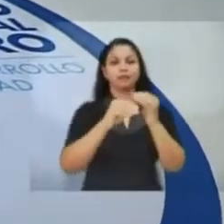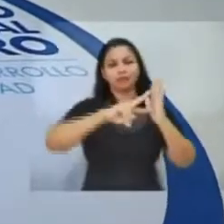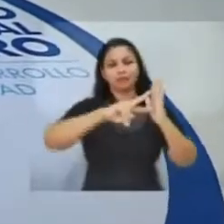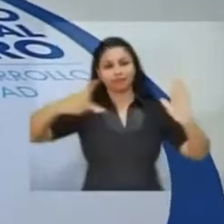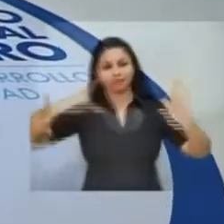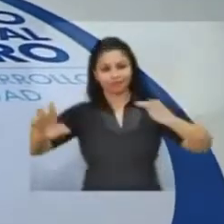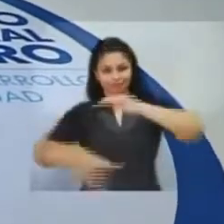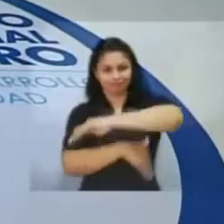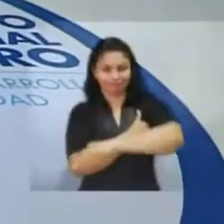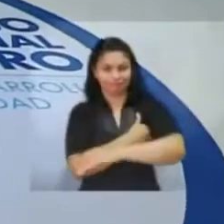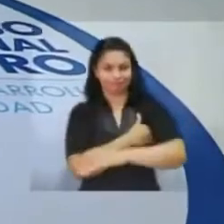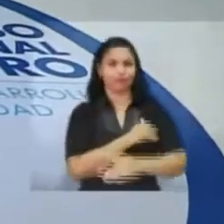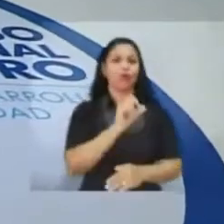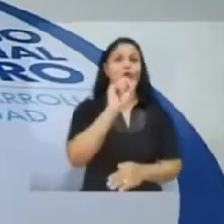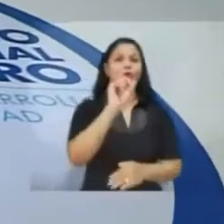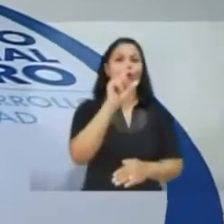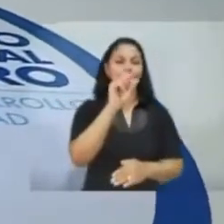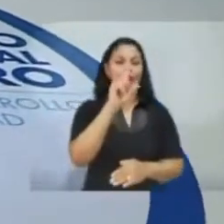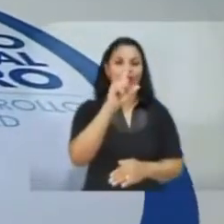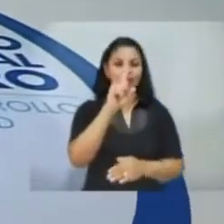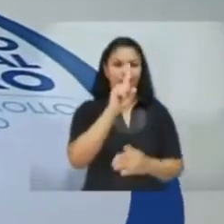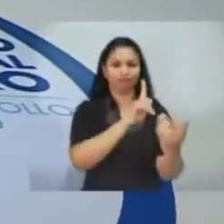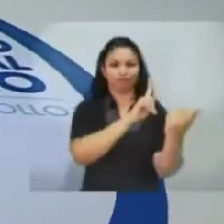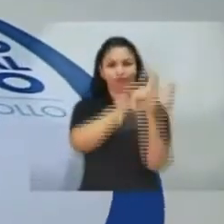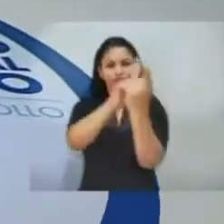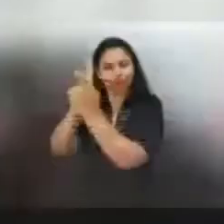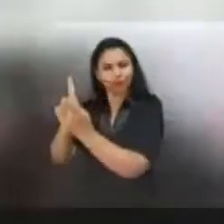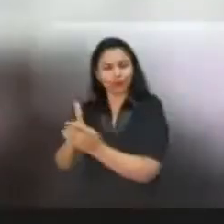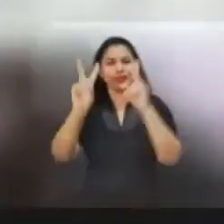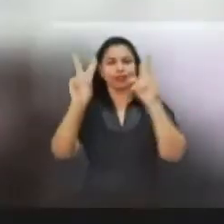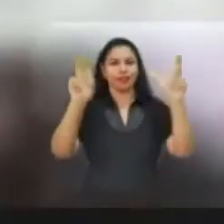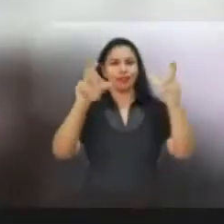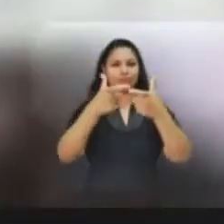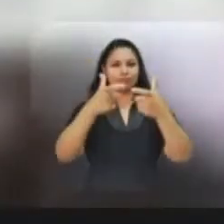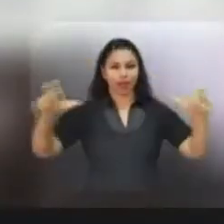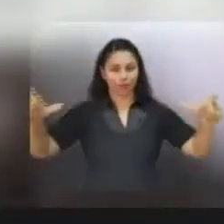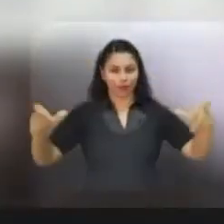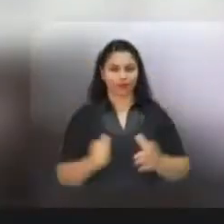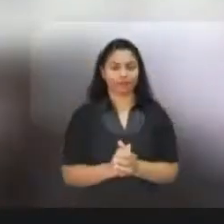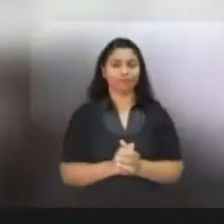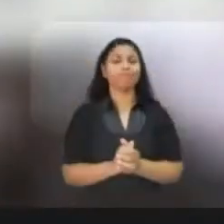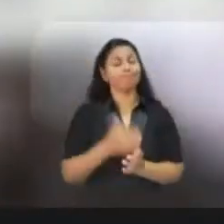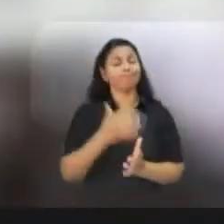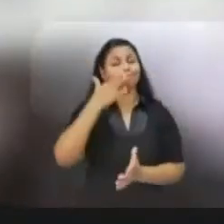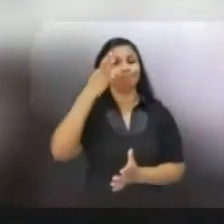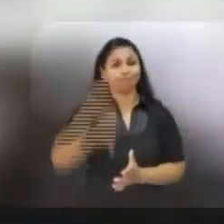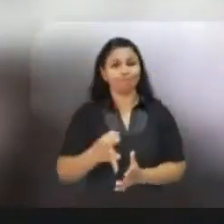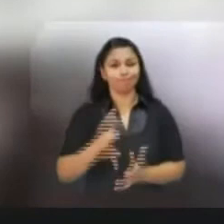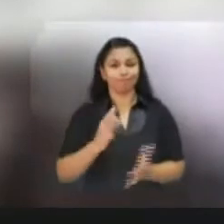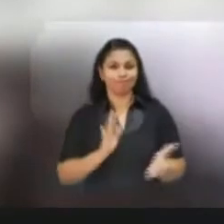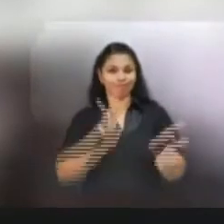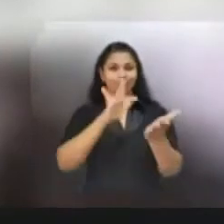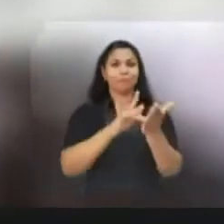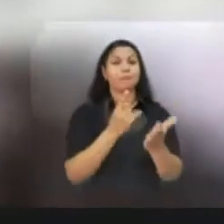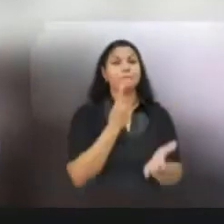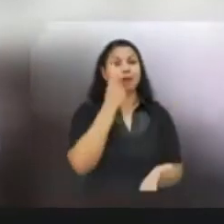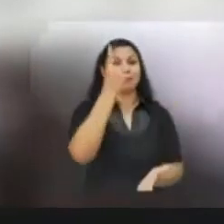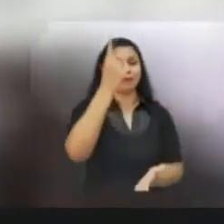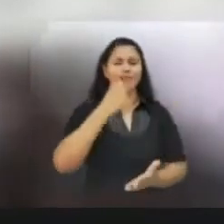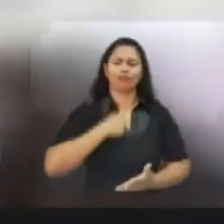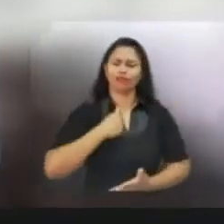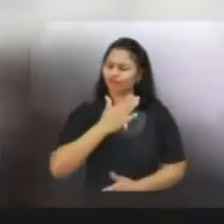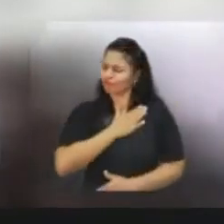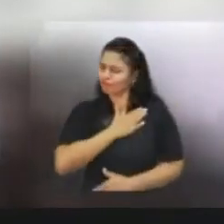11º Congreso Internacional de Espectro. Yo creo que he participado en uno de los primeros. Y es, bueno, para mí un gusto acompañarlos y también con este